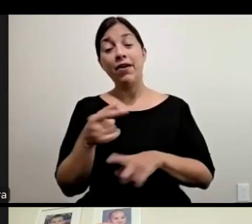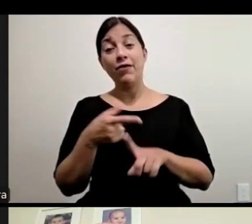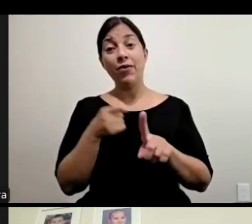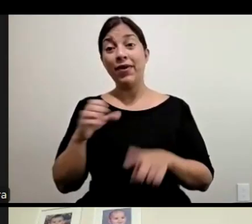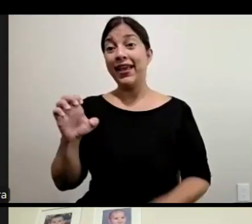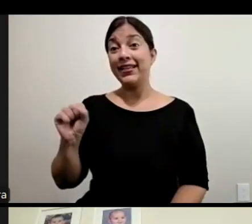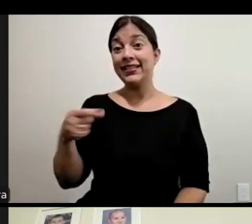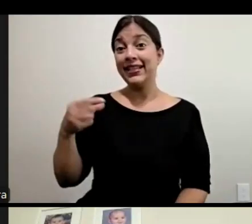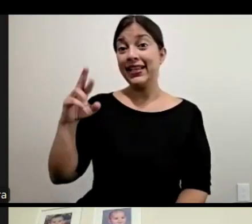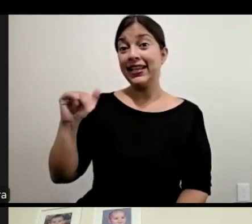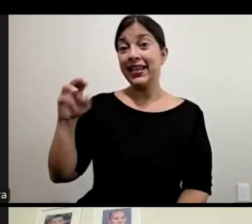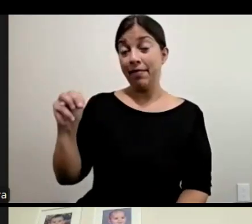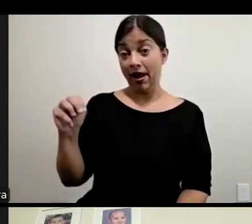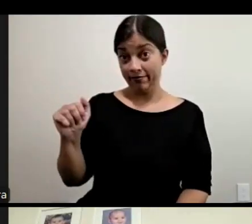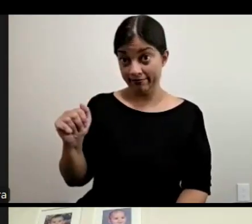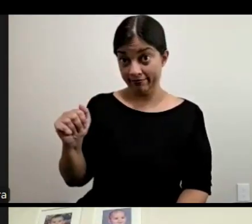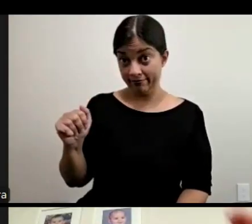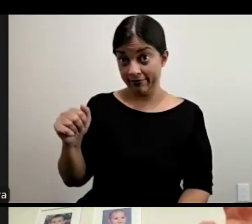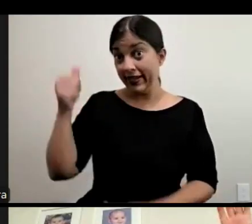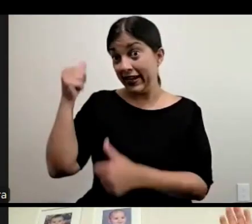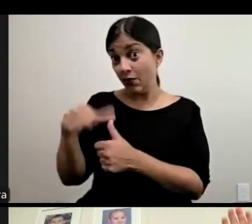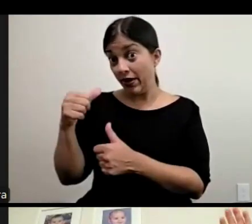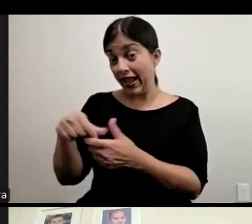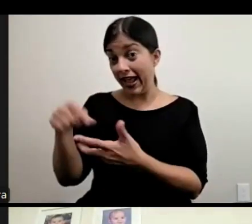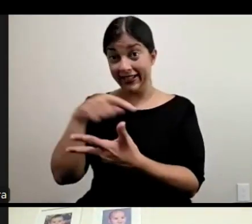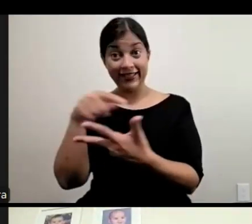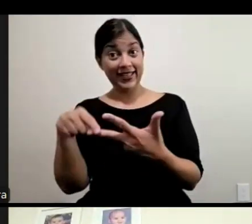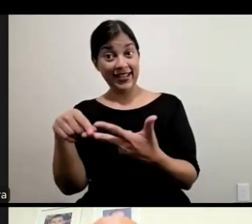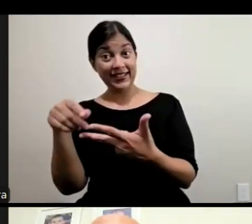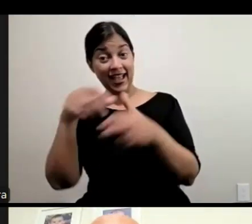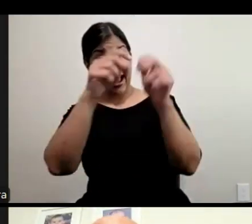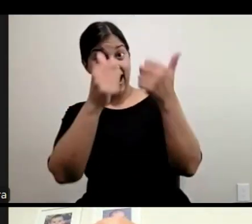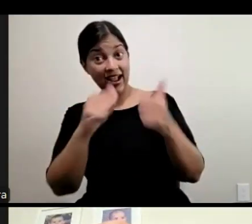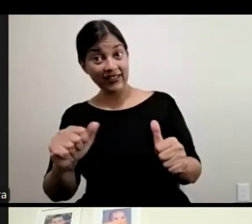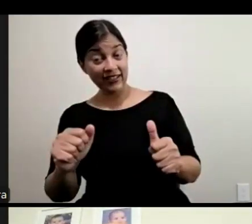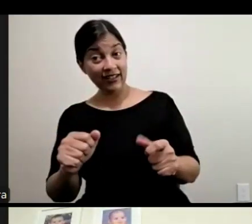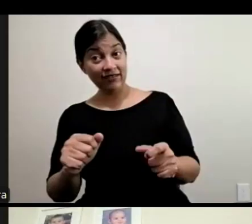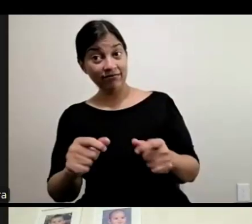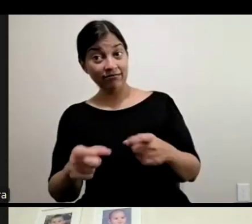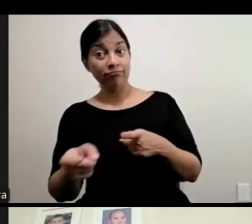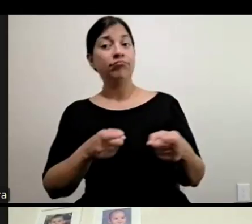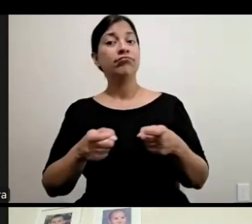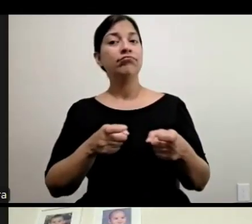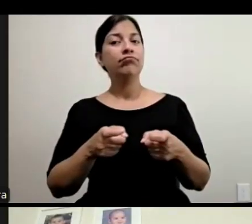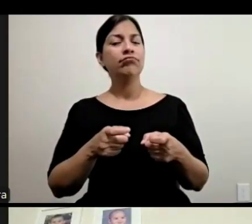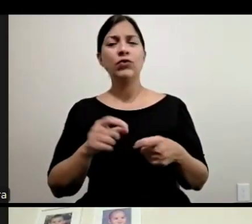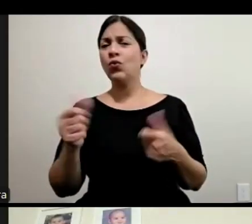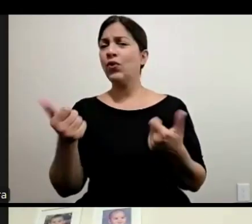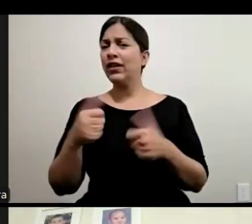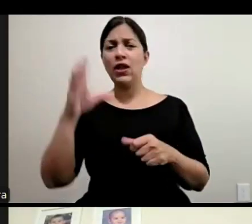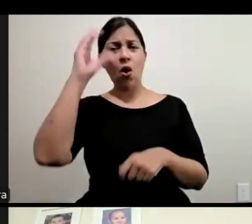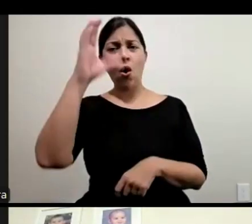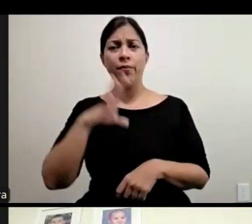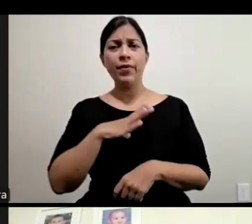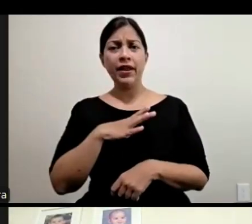Recuerda que Claro. las tres artes que debía dominar el gentilhombre que quería ser de sociedad, ¿cuáles